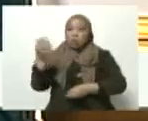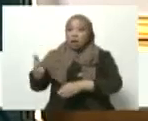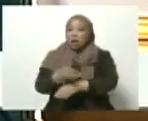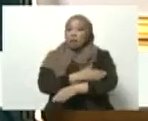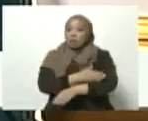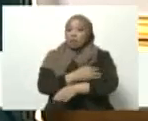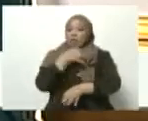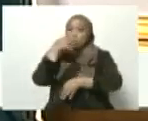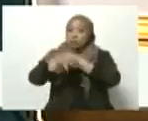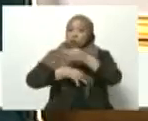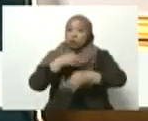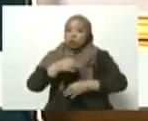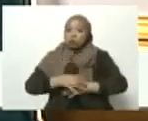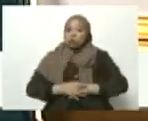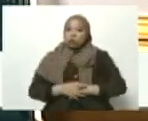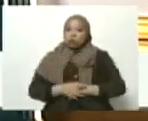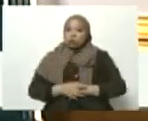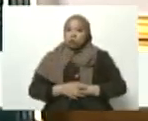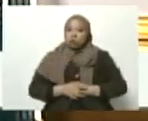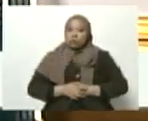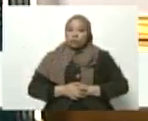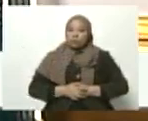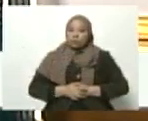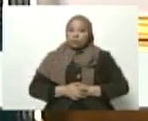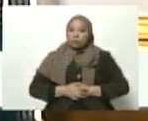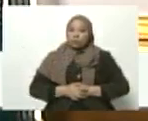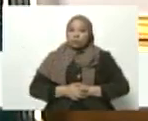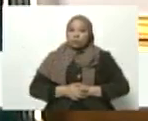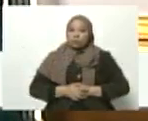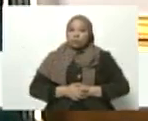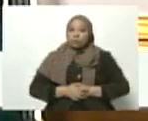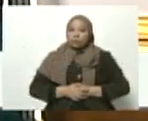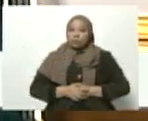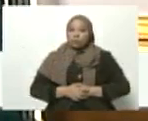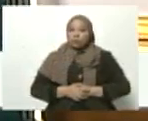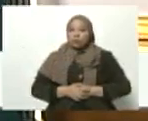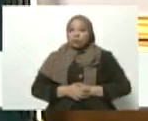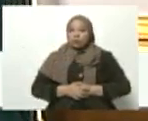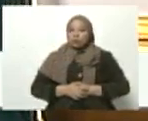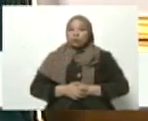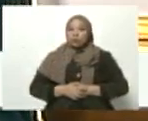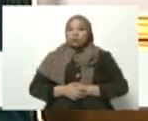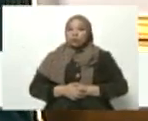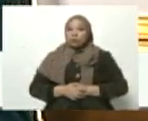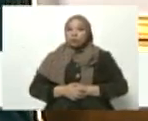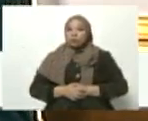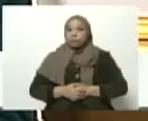exponer de manera magistral. Yo quisiera proponer una dinámica,